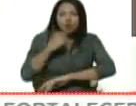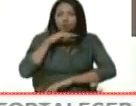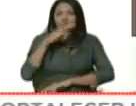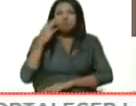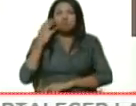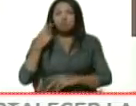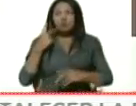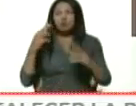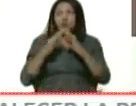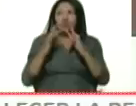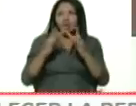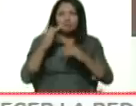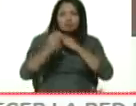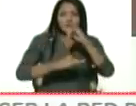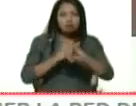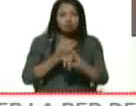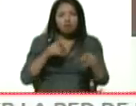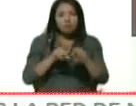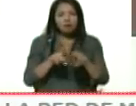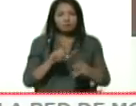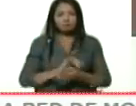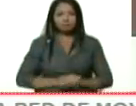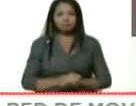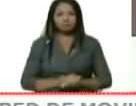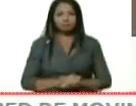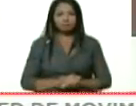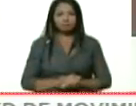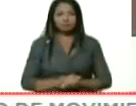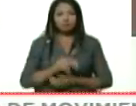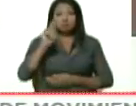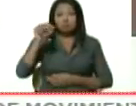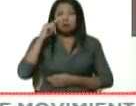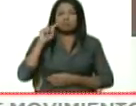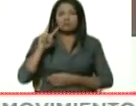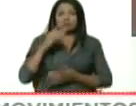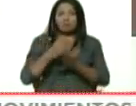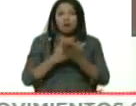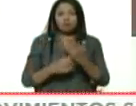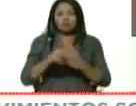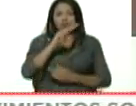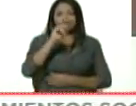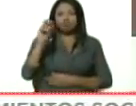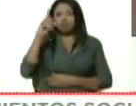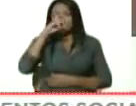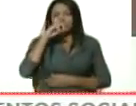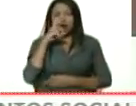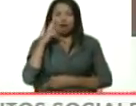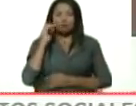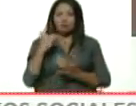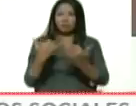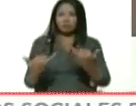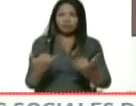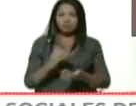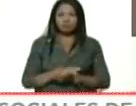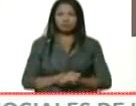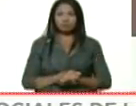en sus relaciones internacionales. Nunca había pasado en 200 años de república esto que está pasando,